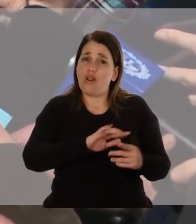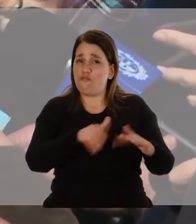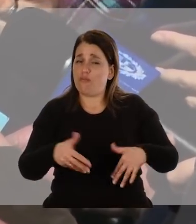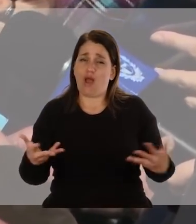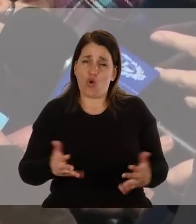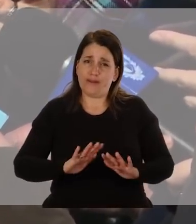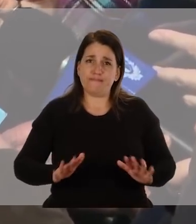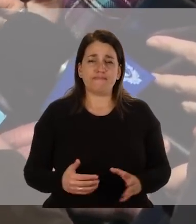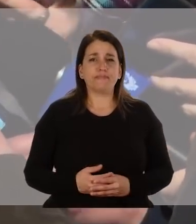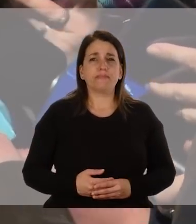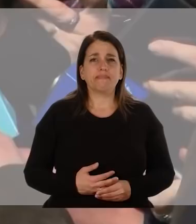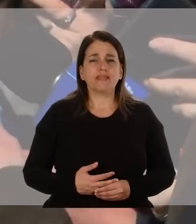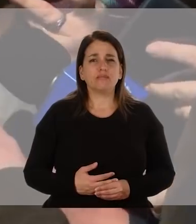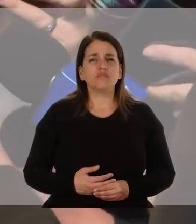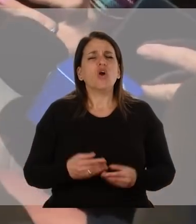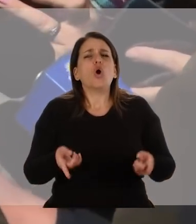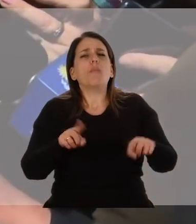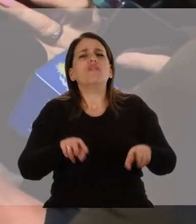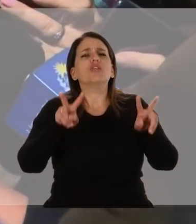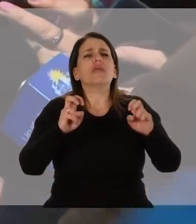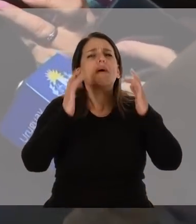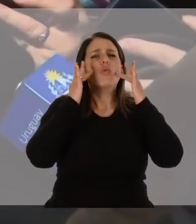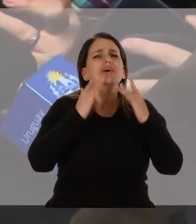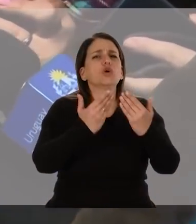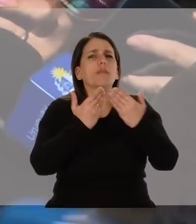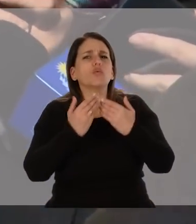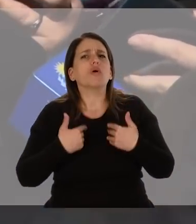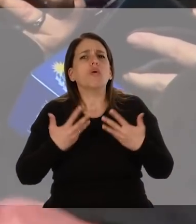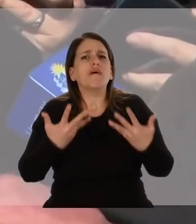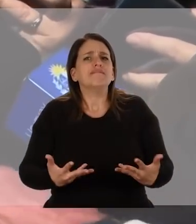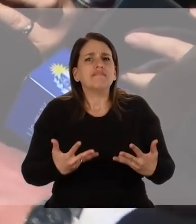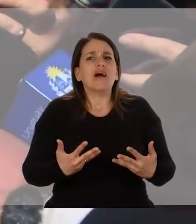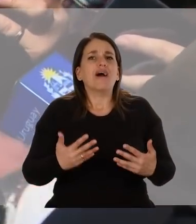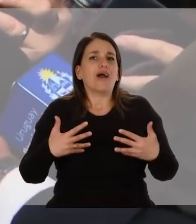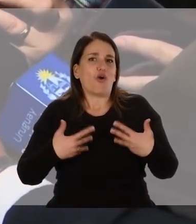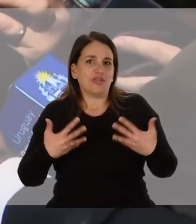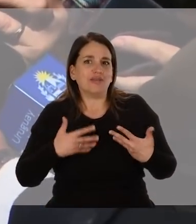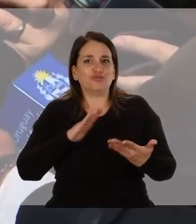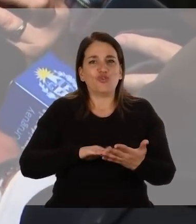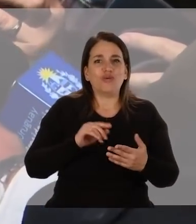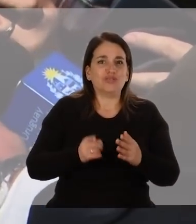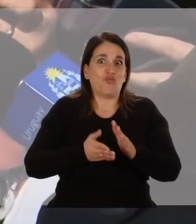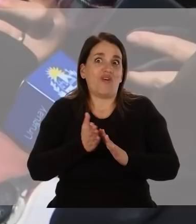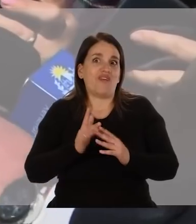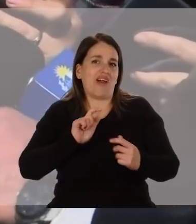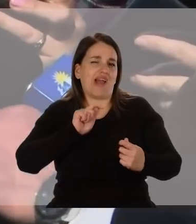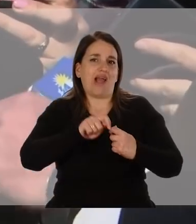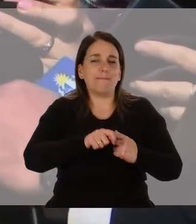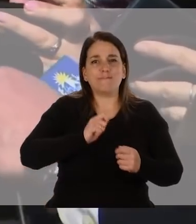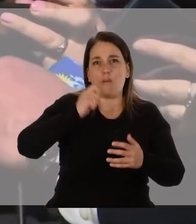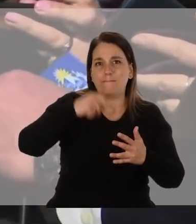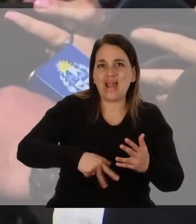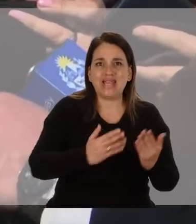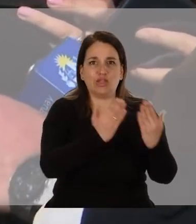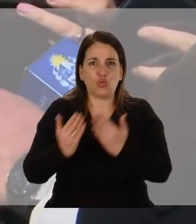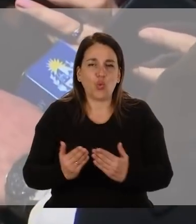de la misma manera esta tampoco. La calle, volviendo al tema de educación que le había preguntado, ¿le entusiasman los cambios que se vienen para todo el tema de